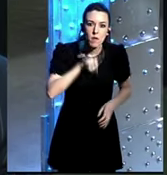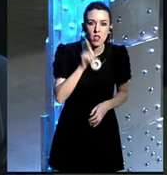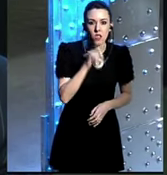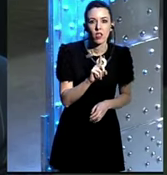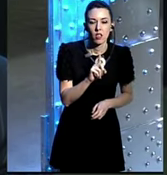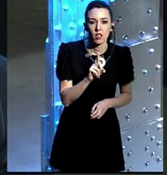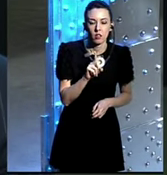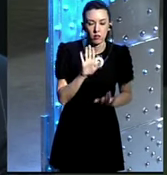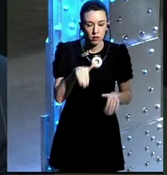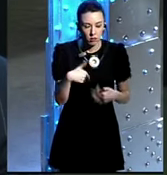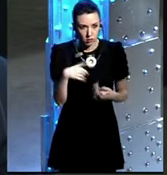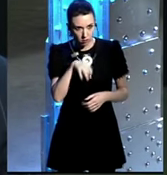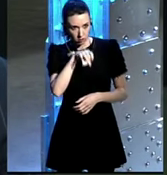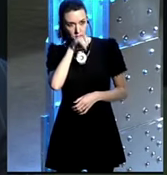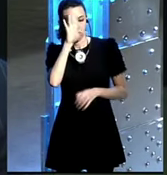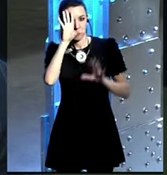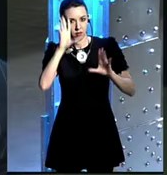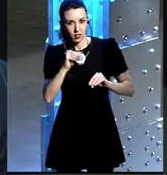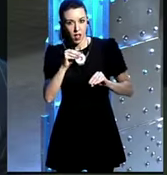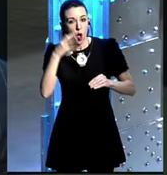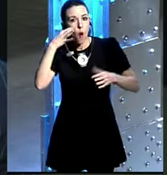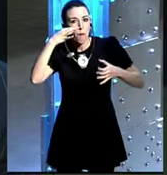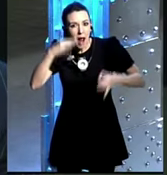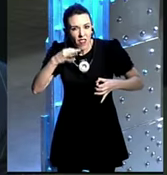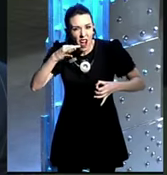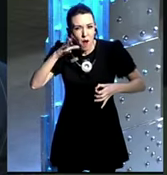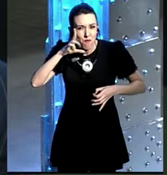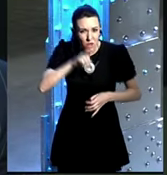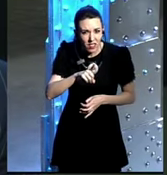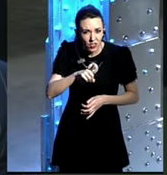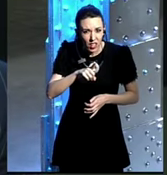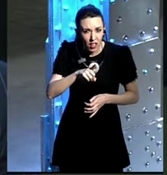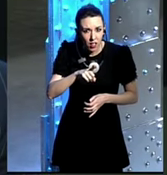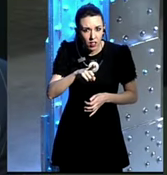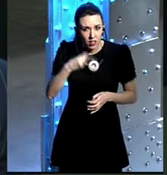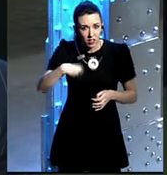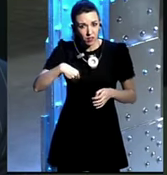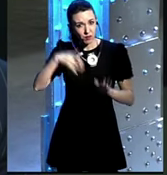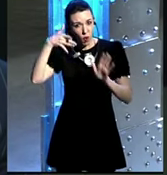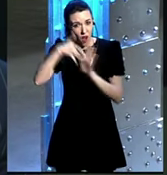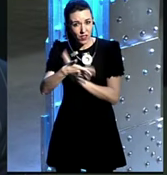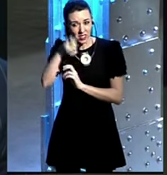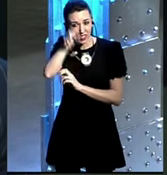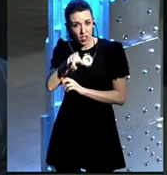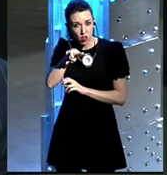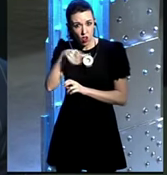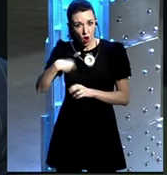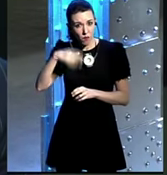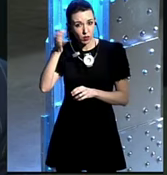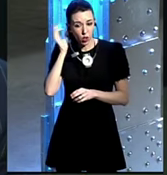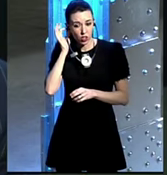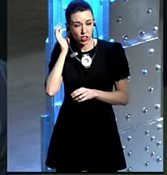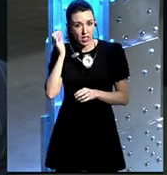la verdad es que eso me impactó, esa idea de que la verdad miente. La descripción de Negri Robbins era esta, la